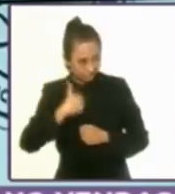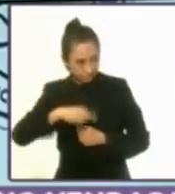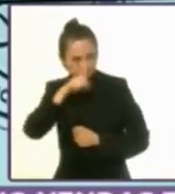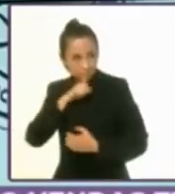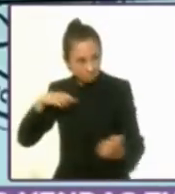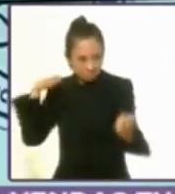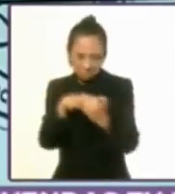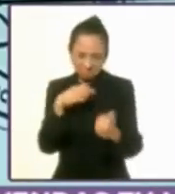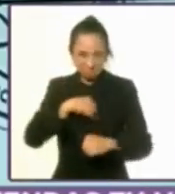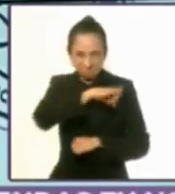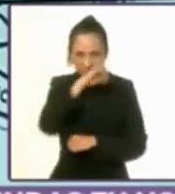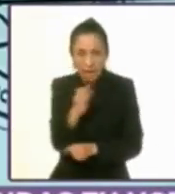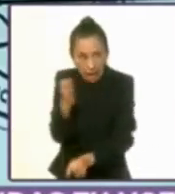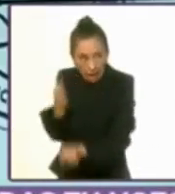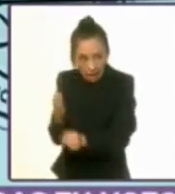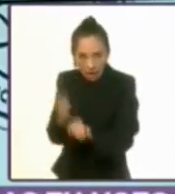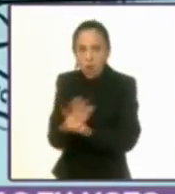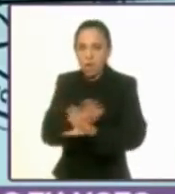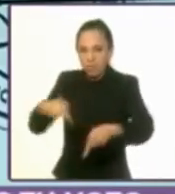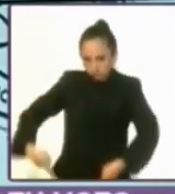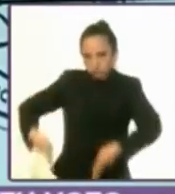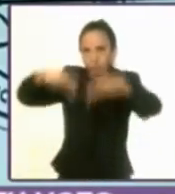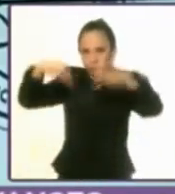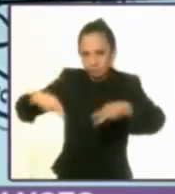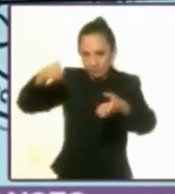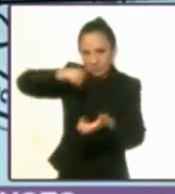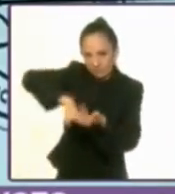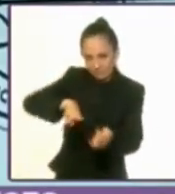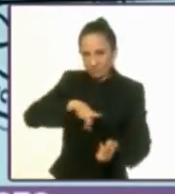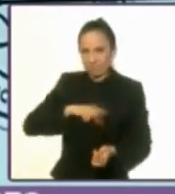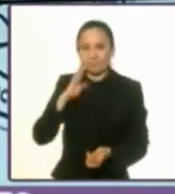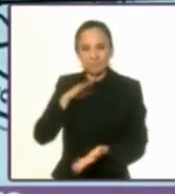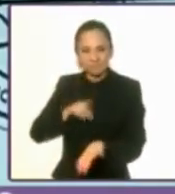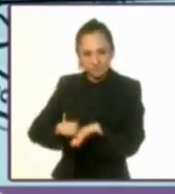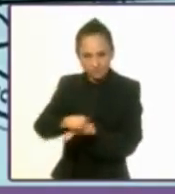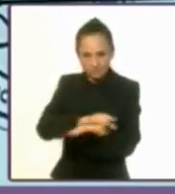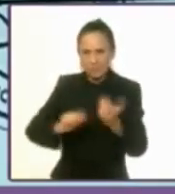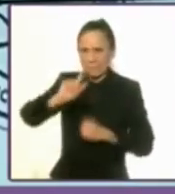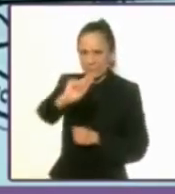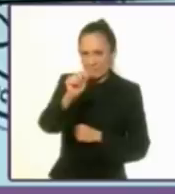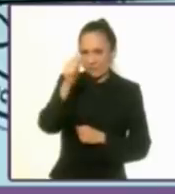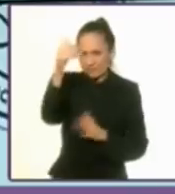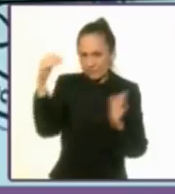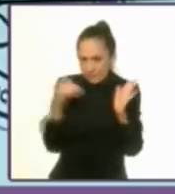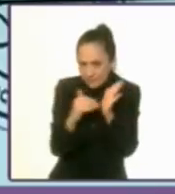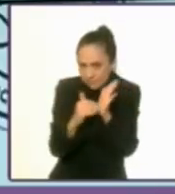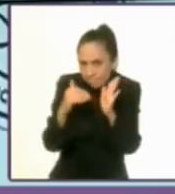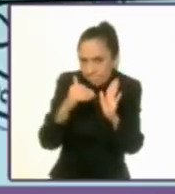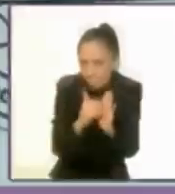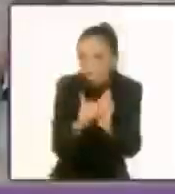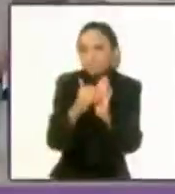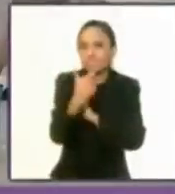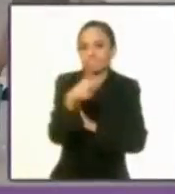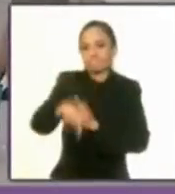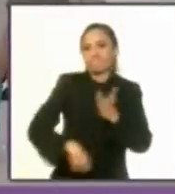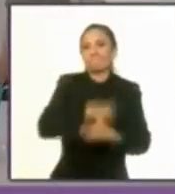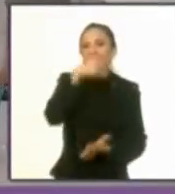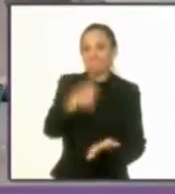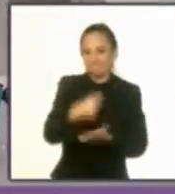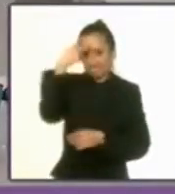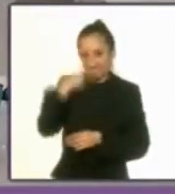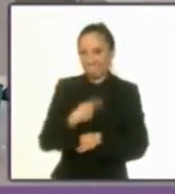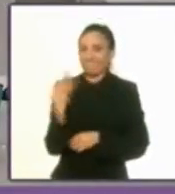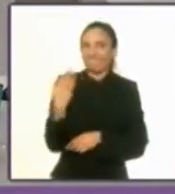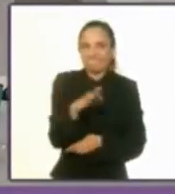mis redes sociales los expedientes de esta gran estafa de 26 mil millones de pesos a la ciudad por otro lado